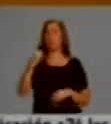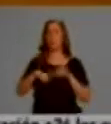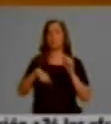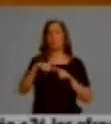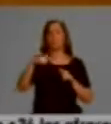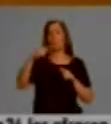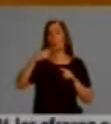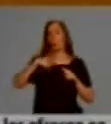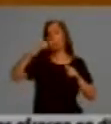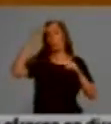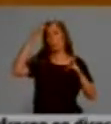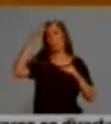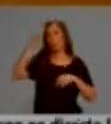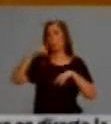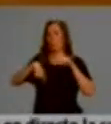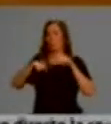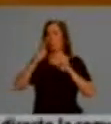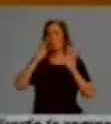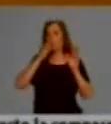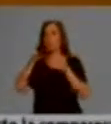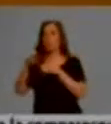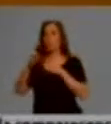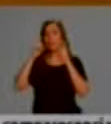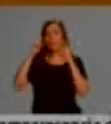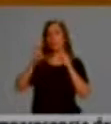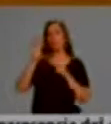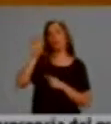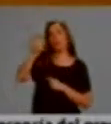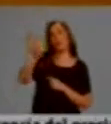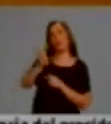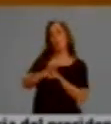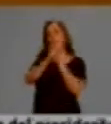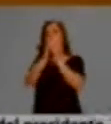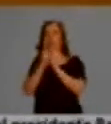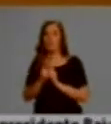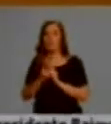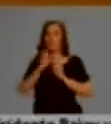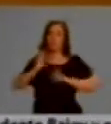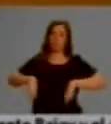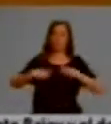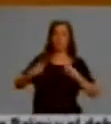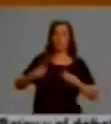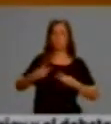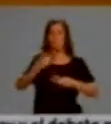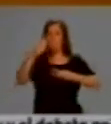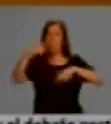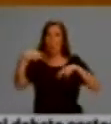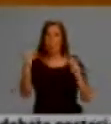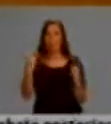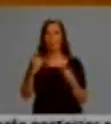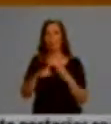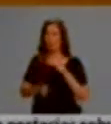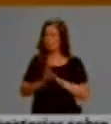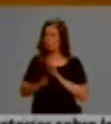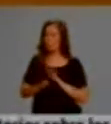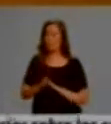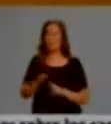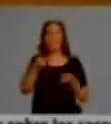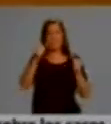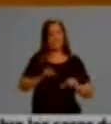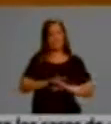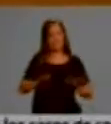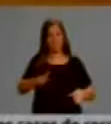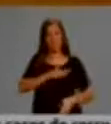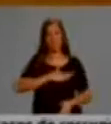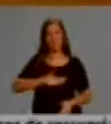distraernos en nuestro propósito de transformar el país, regenerar la vida pública, sacar a España de la